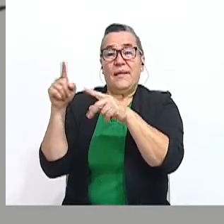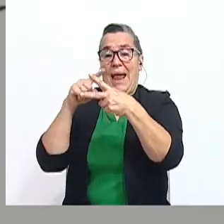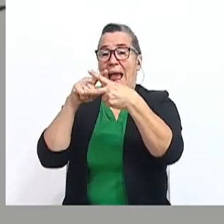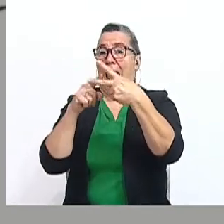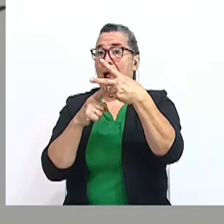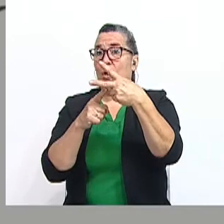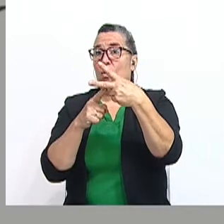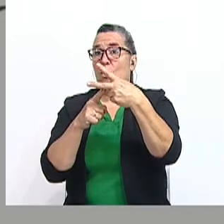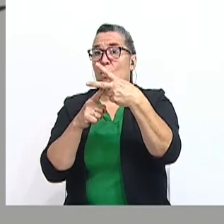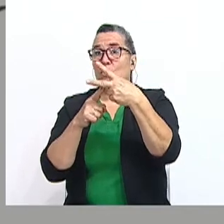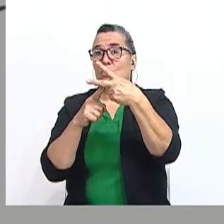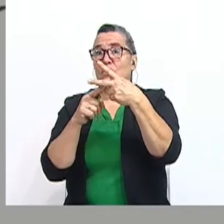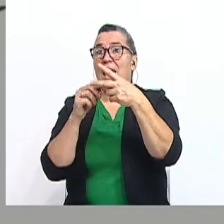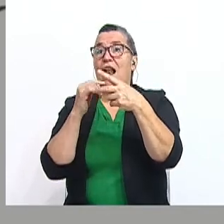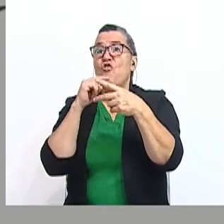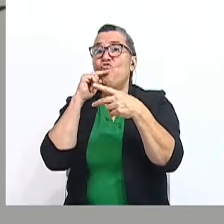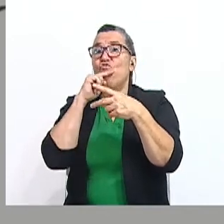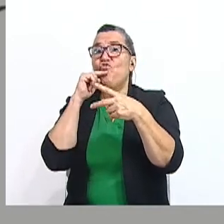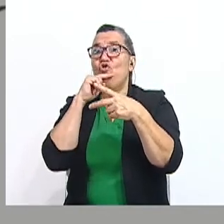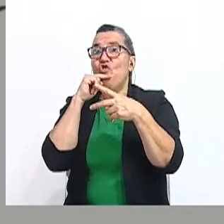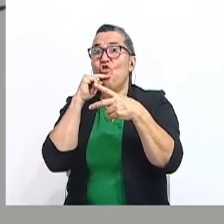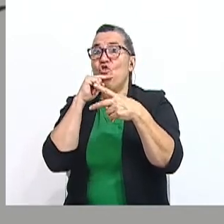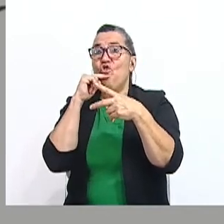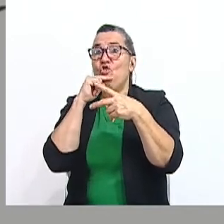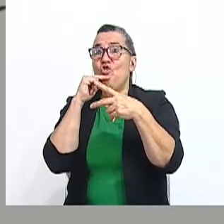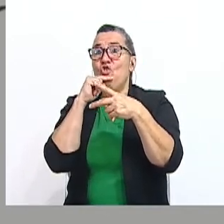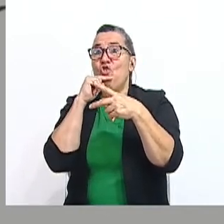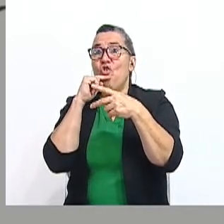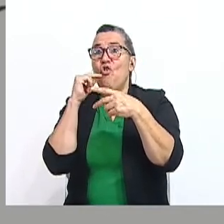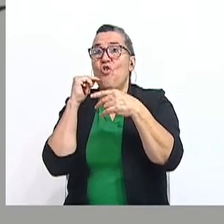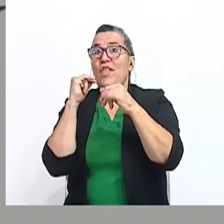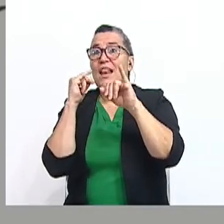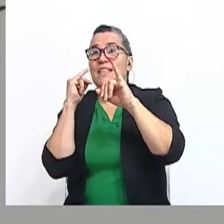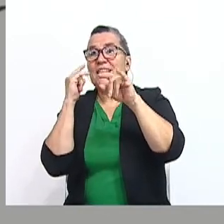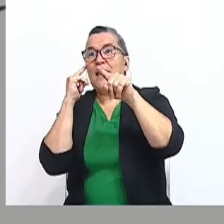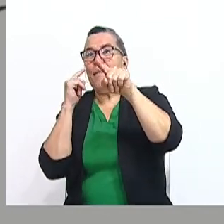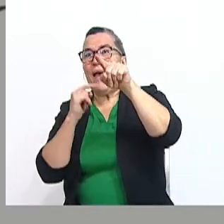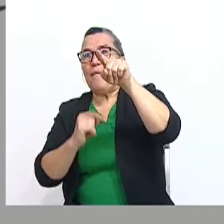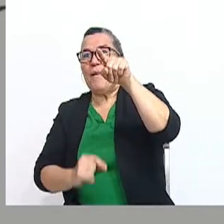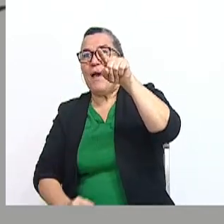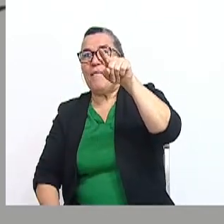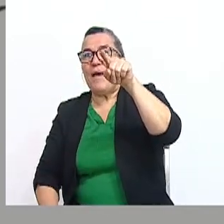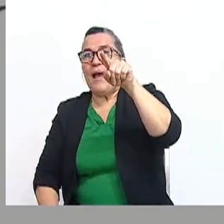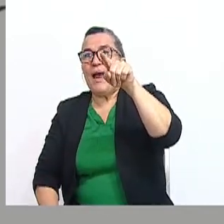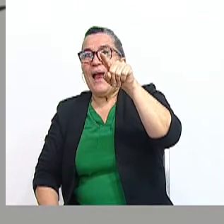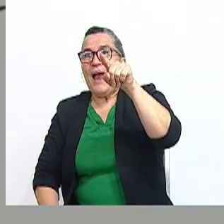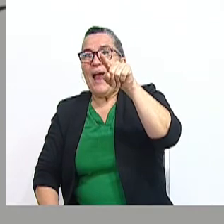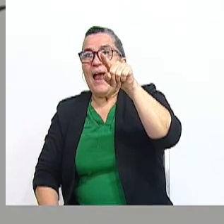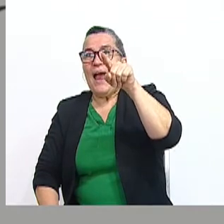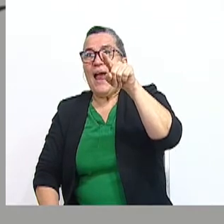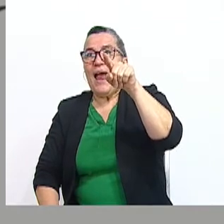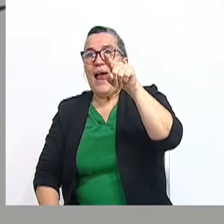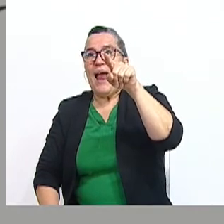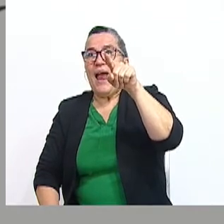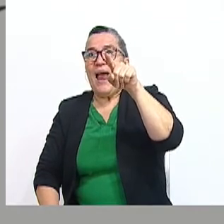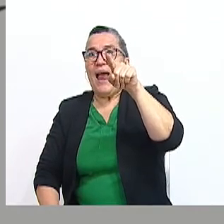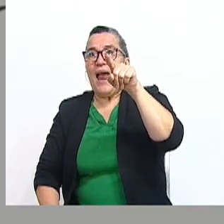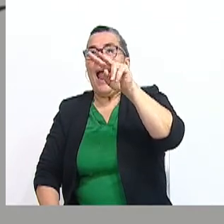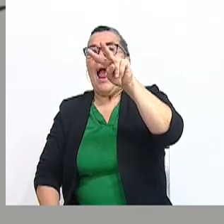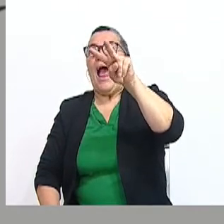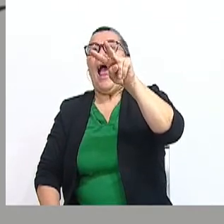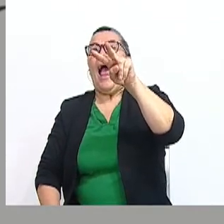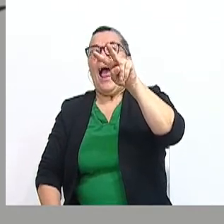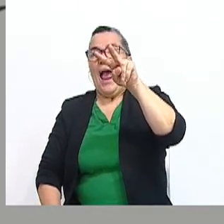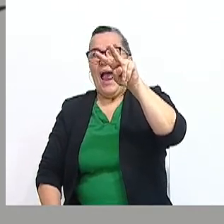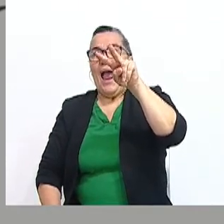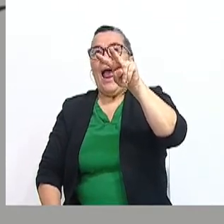al puntito rojo de la parte izquierda? Vean ahí donde van. Perdón, ahí los estoy tapando, ya me moví para que lo vean. Y